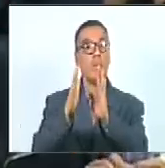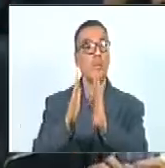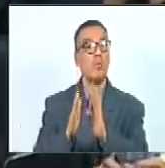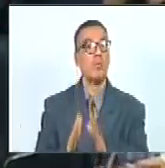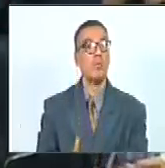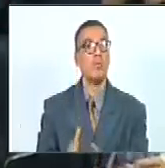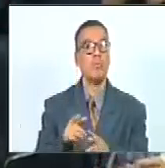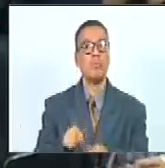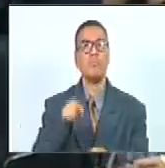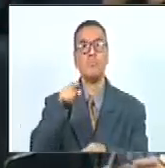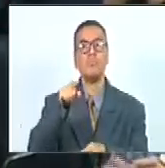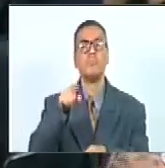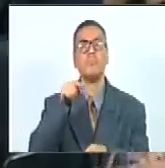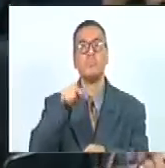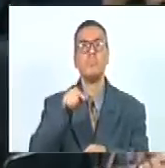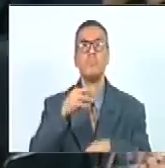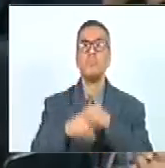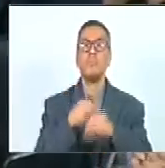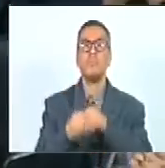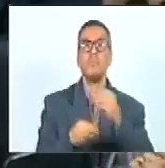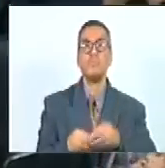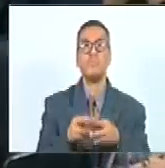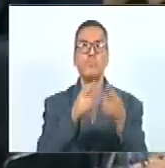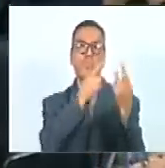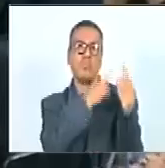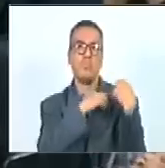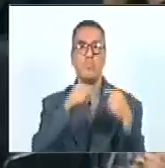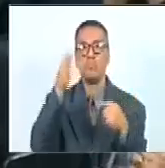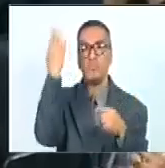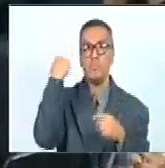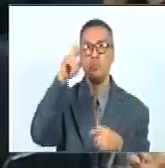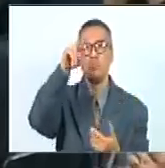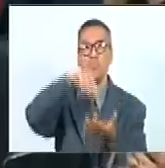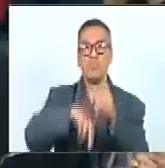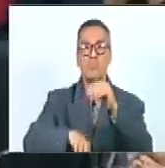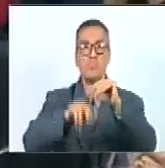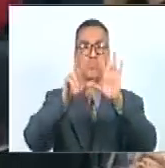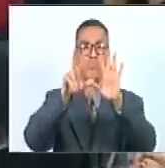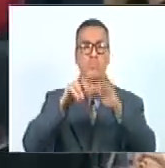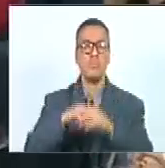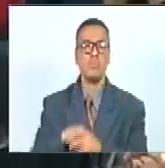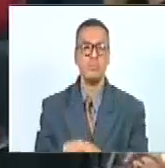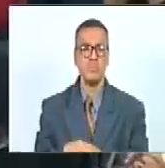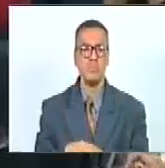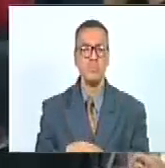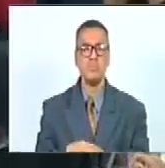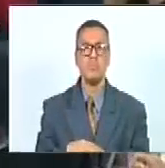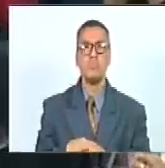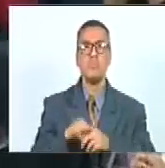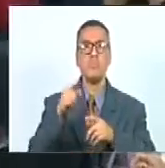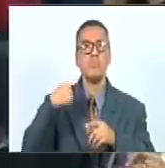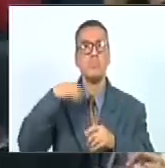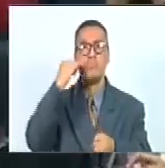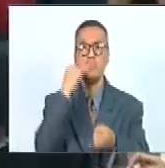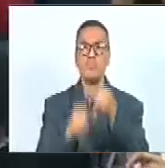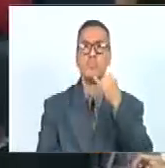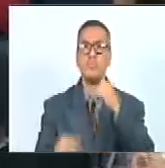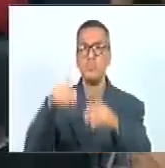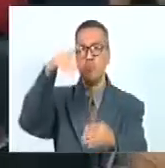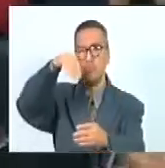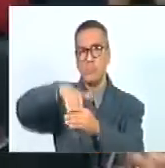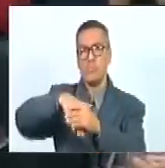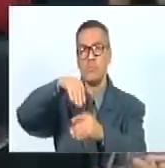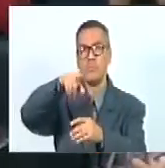tienen allí ejerciendo esos cargos desde el año 2008, cuando fue la última elección.